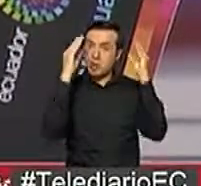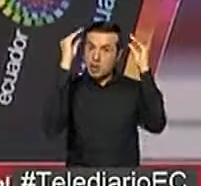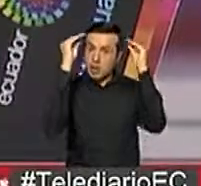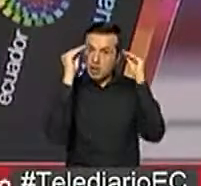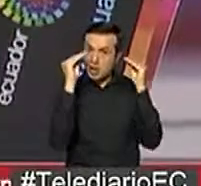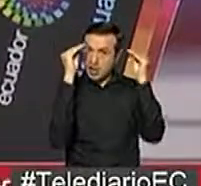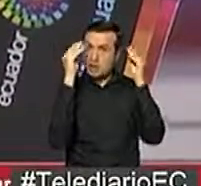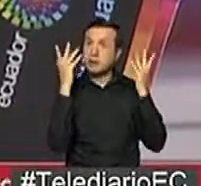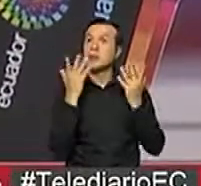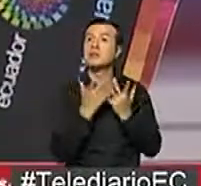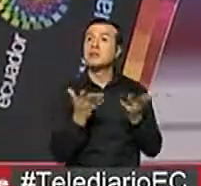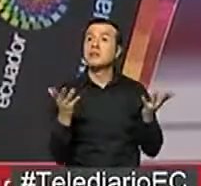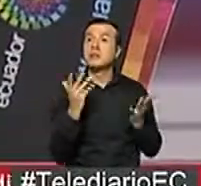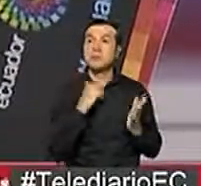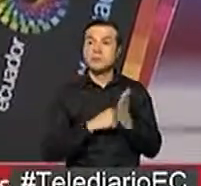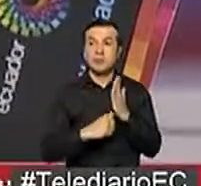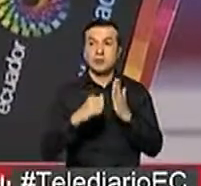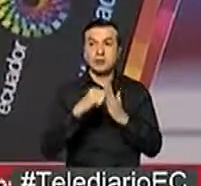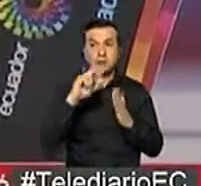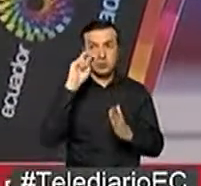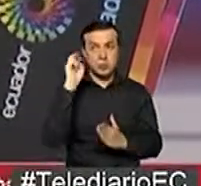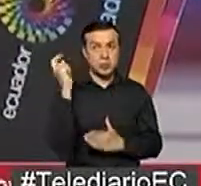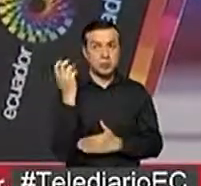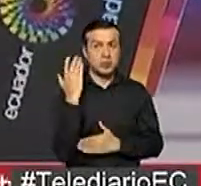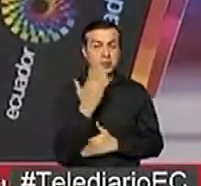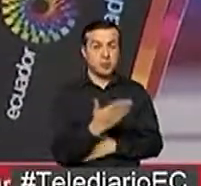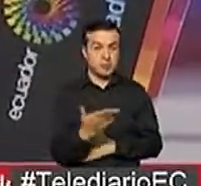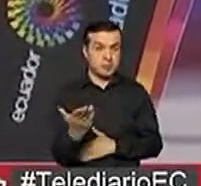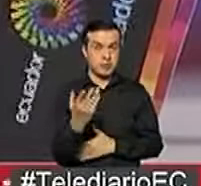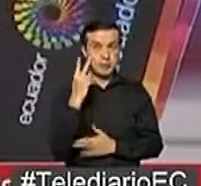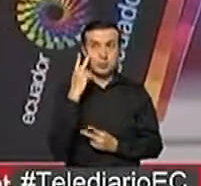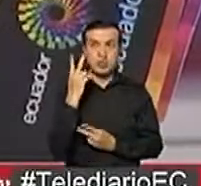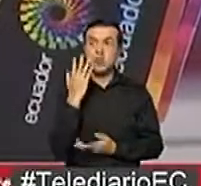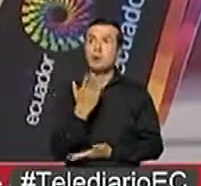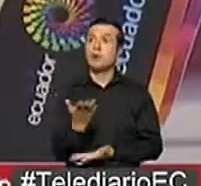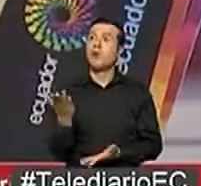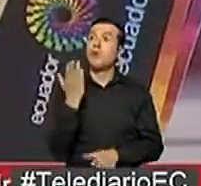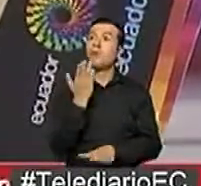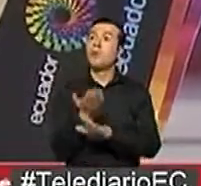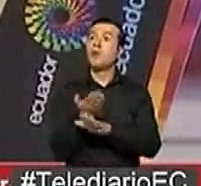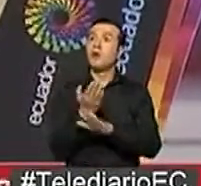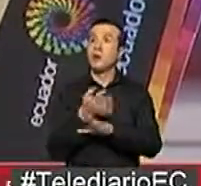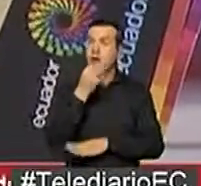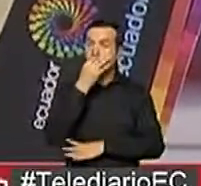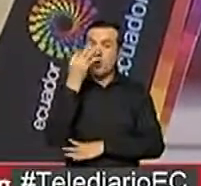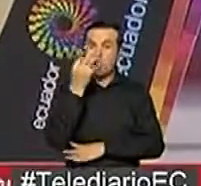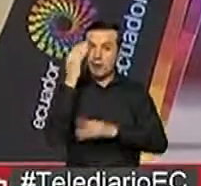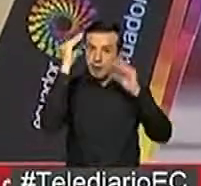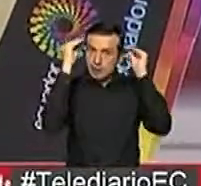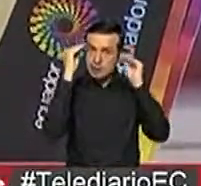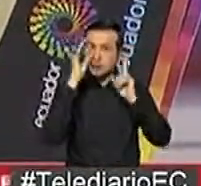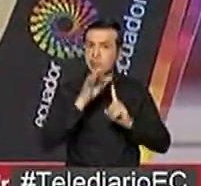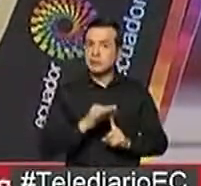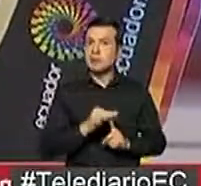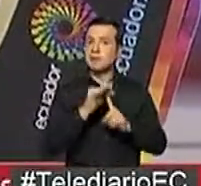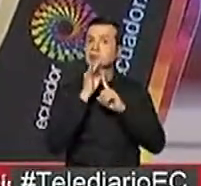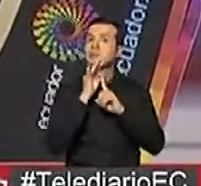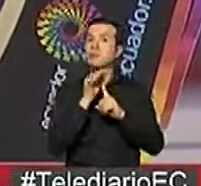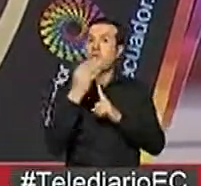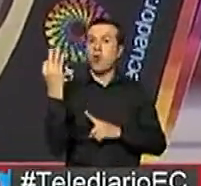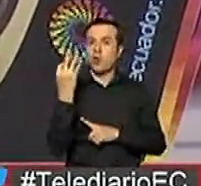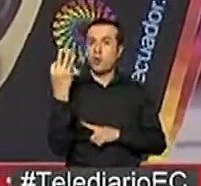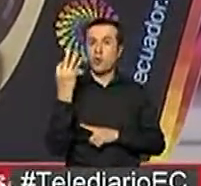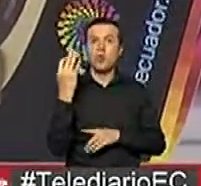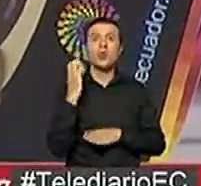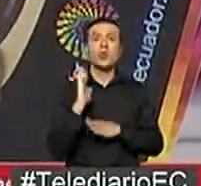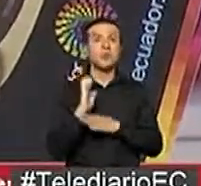Friday, impulsada por el Ministerio de Turismo. Aquí tenemos una muestra del emblemático sombrero de paja toquilla, producto